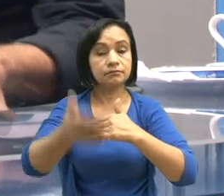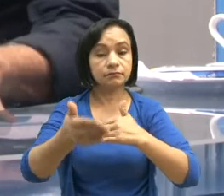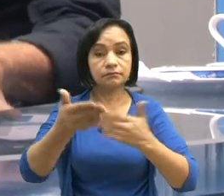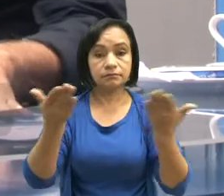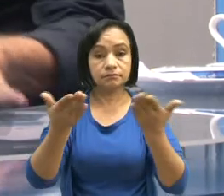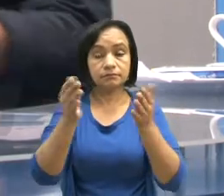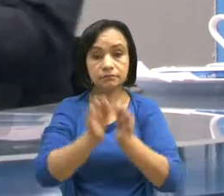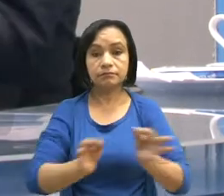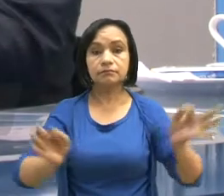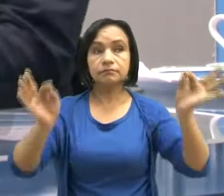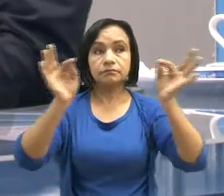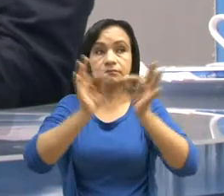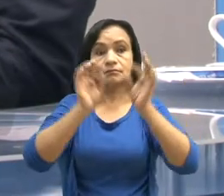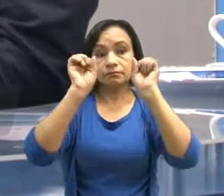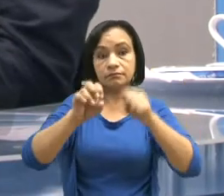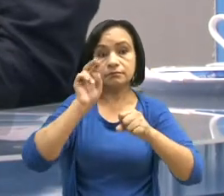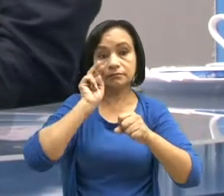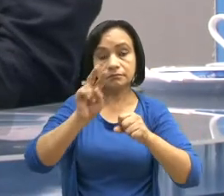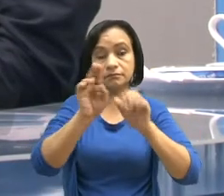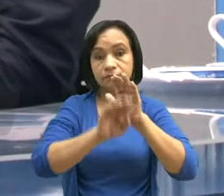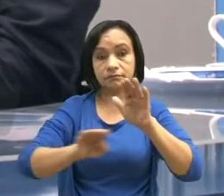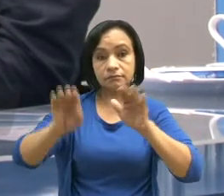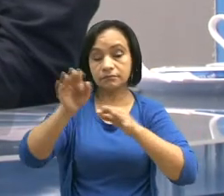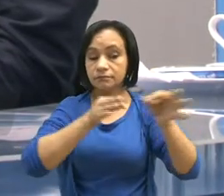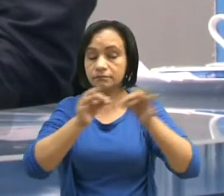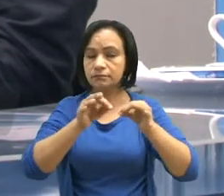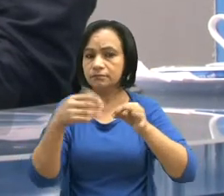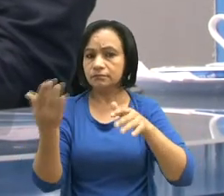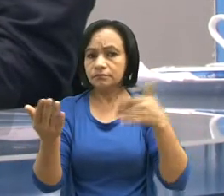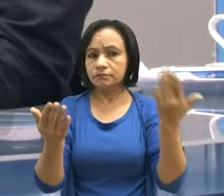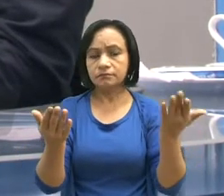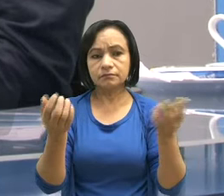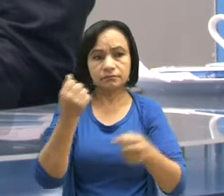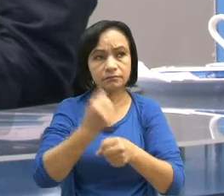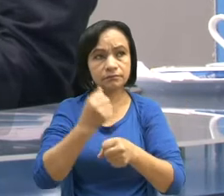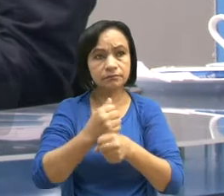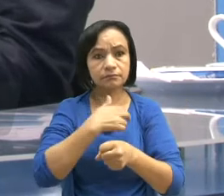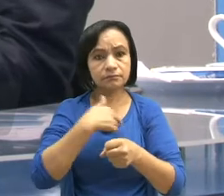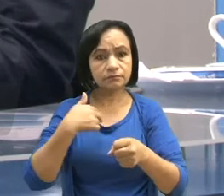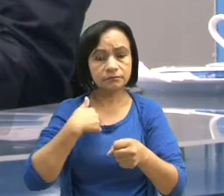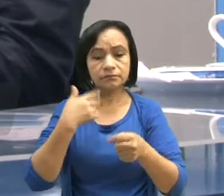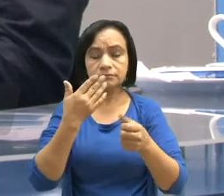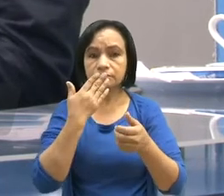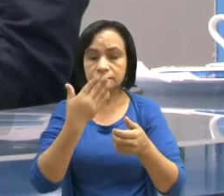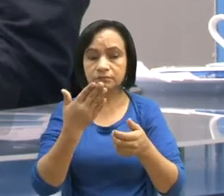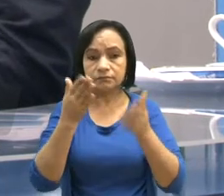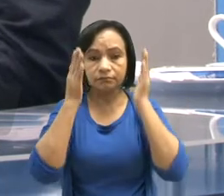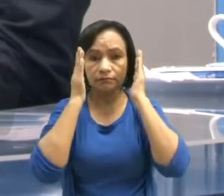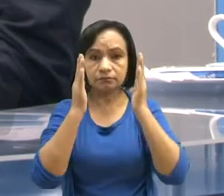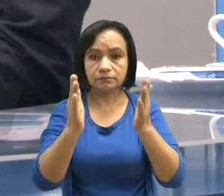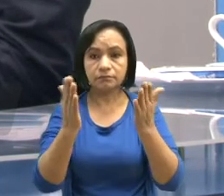un punto fundamental, que después lo podemos ver en más en detalle, sí, claro. Que es la ejecución eficaz y eficiente, decimos